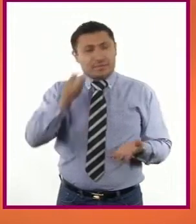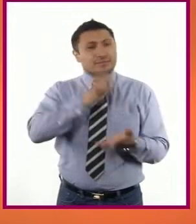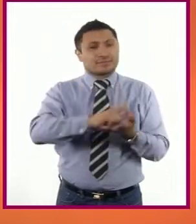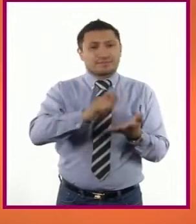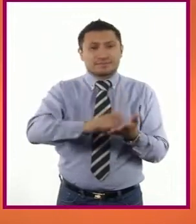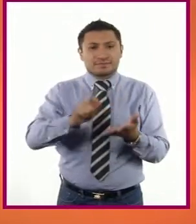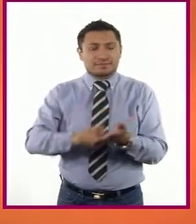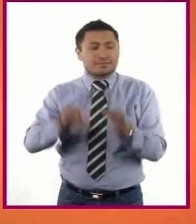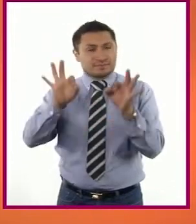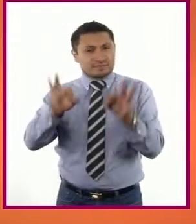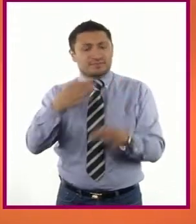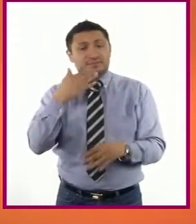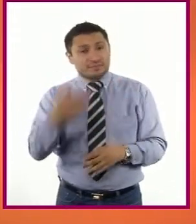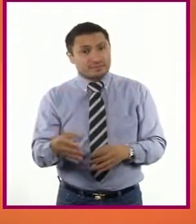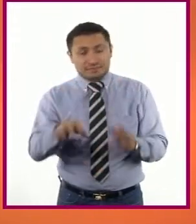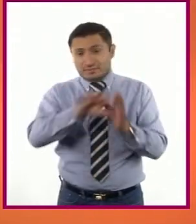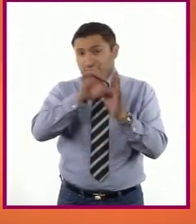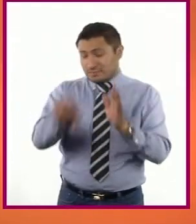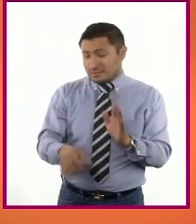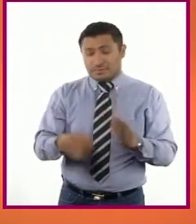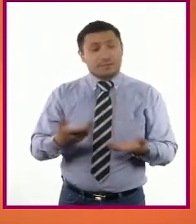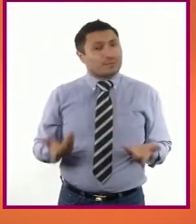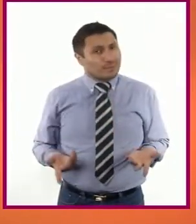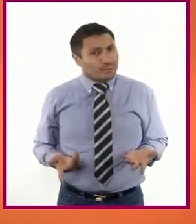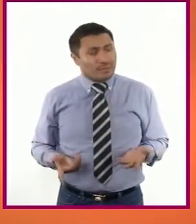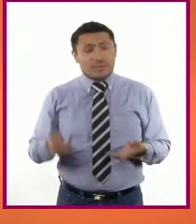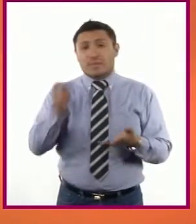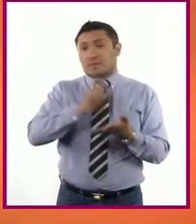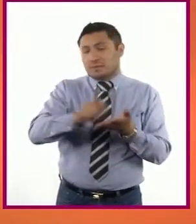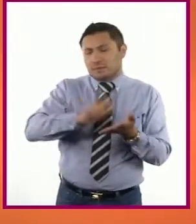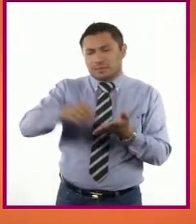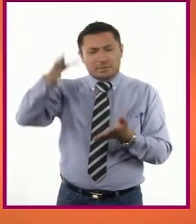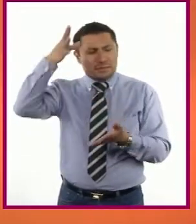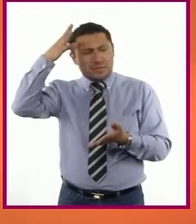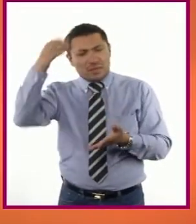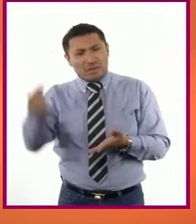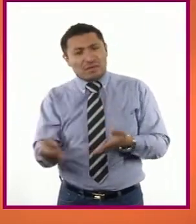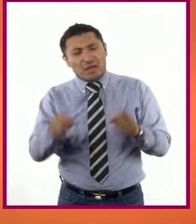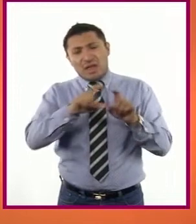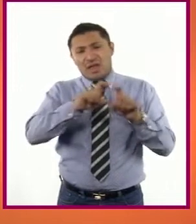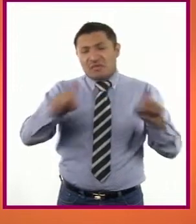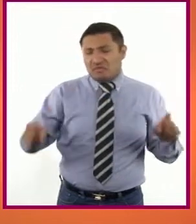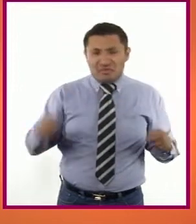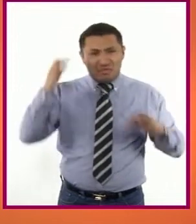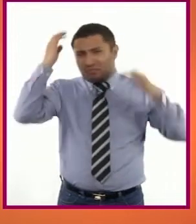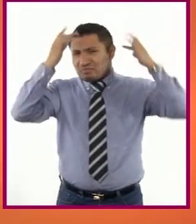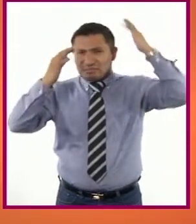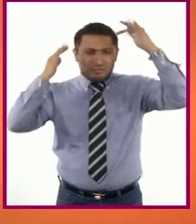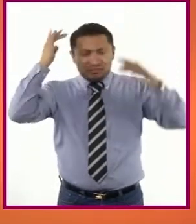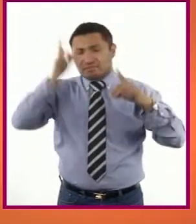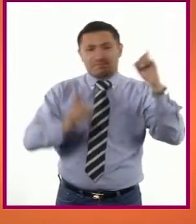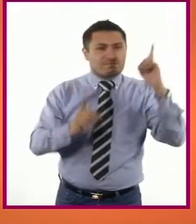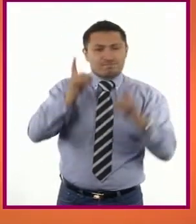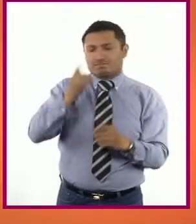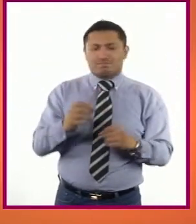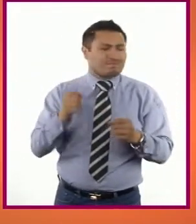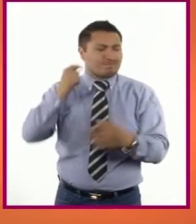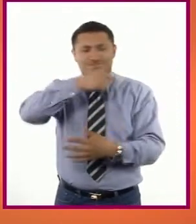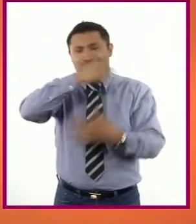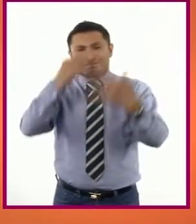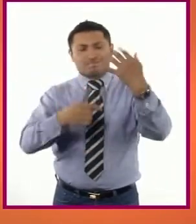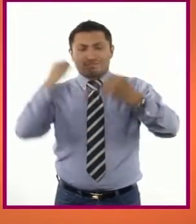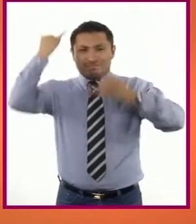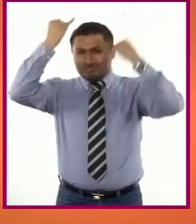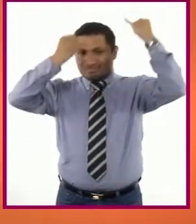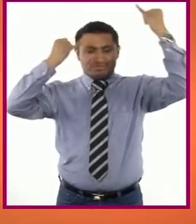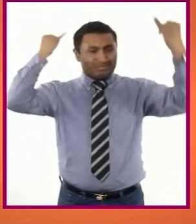anotaciones pertinentes, como las siguientes: definiciones, fórmulas, reflexiones, dudas y aquellas ideas que